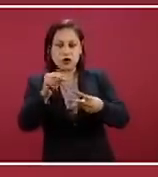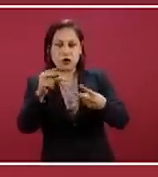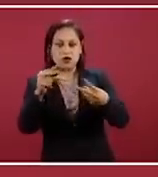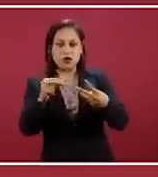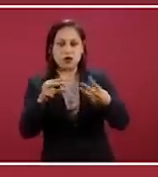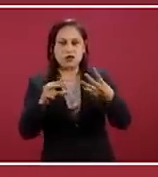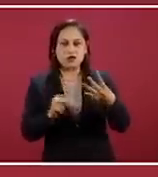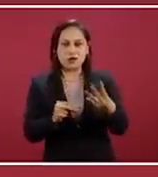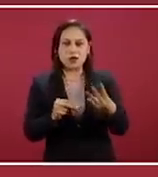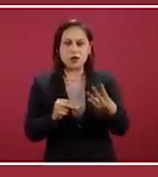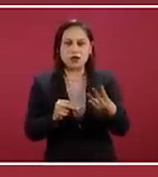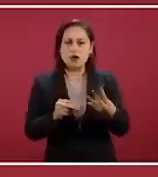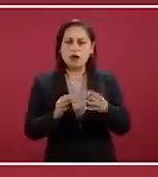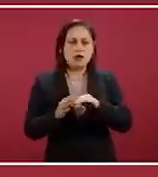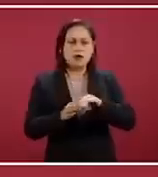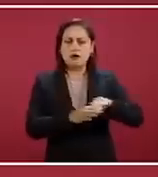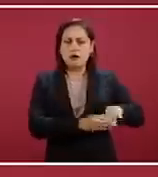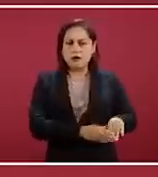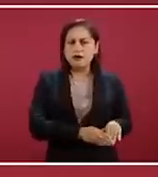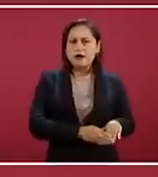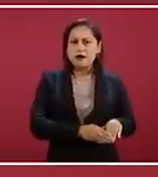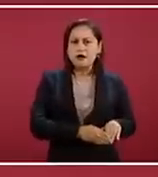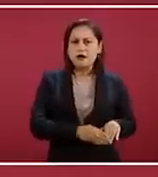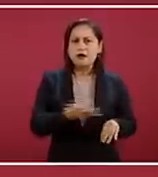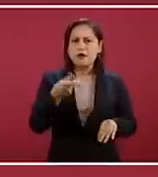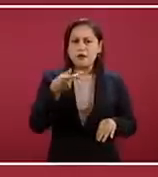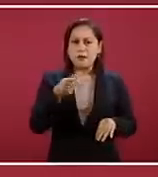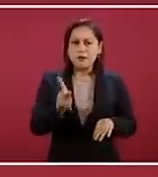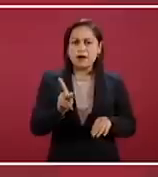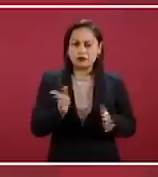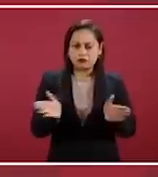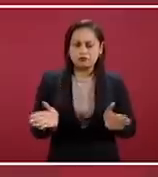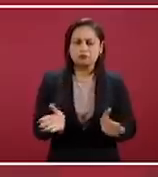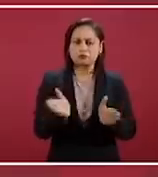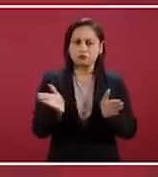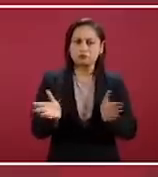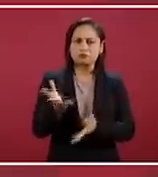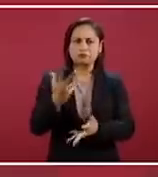y que tenemos finanzas públicas sanas,